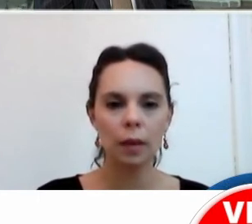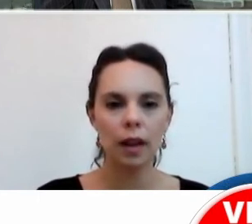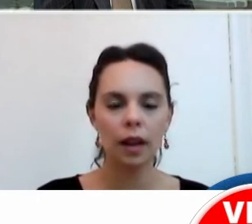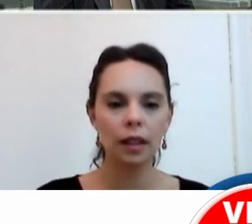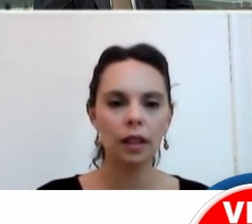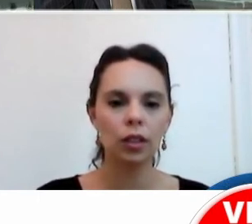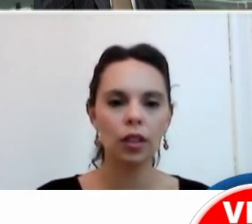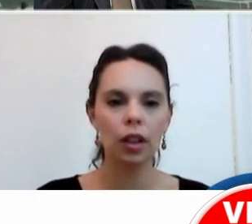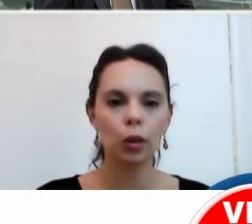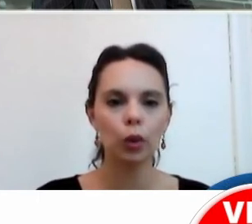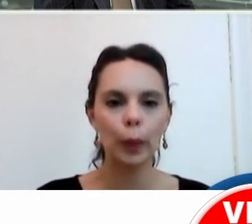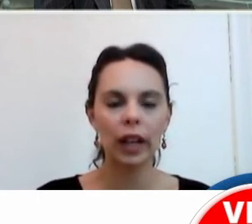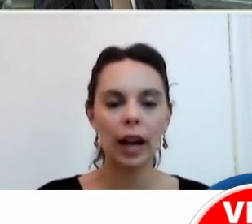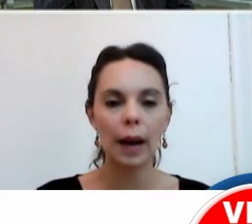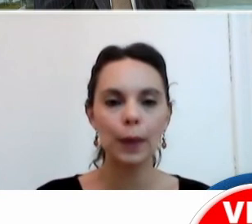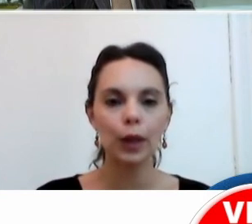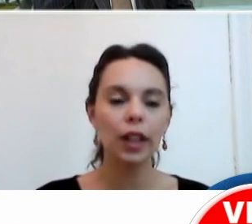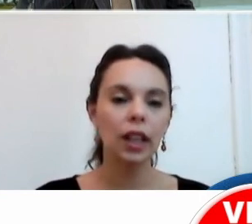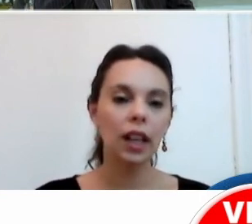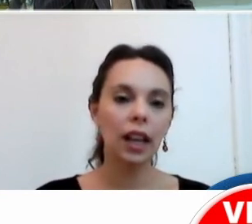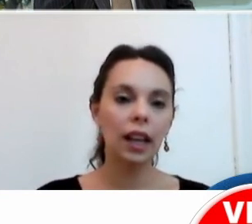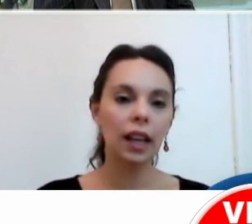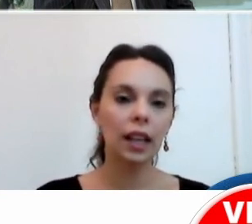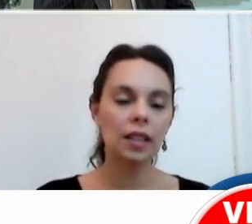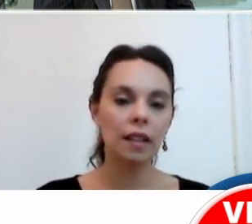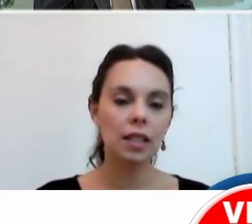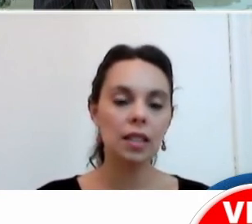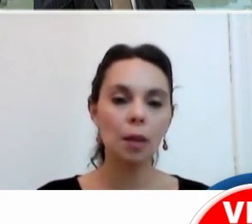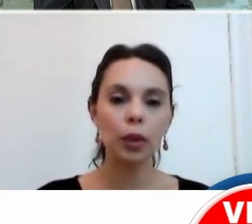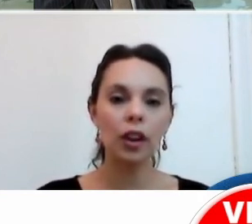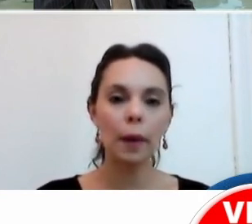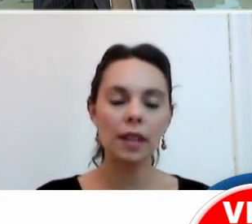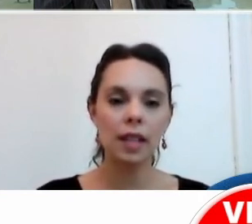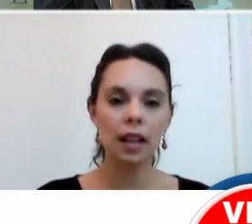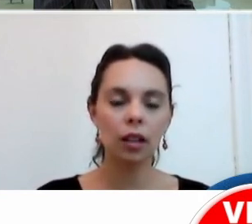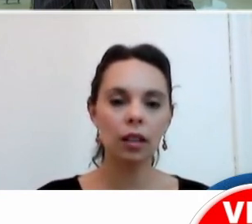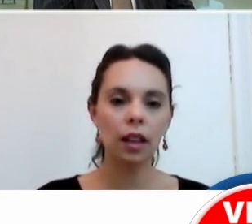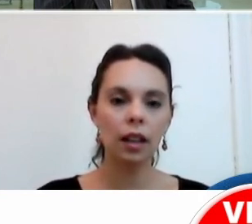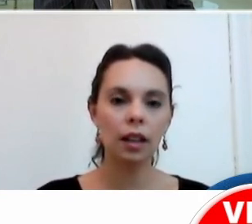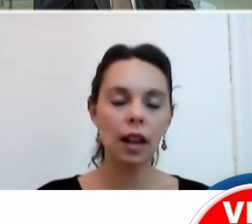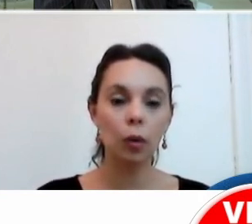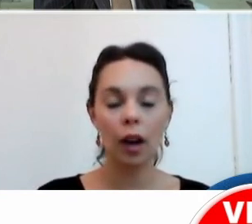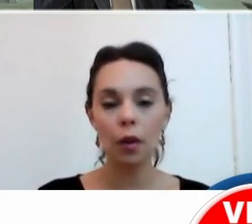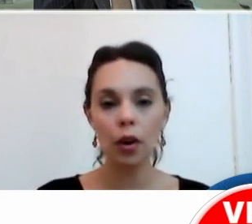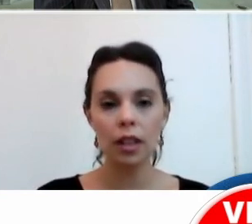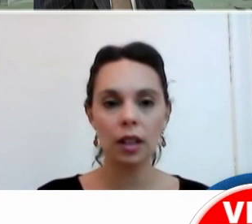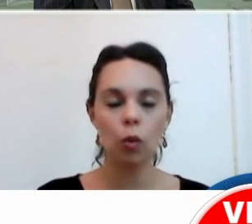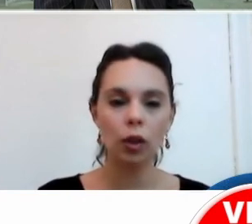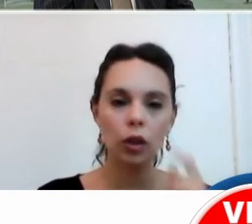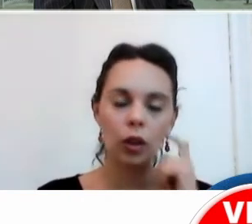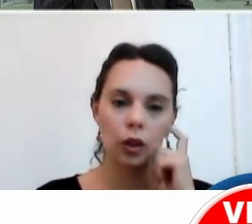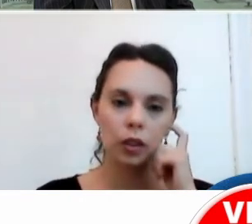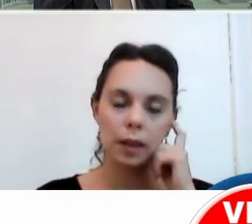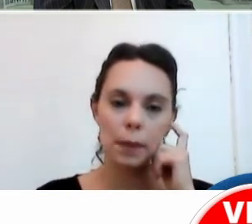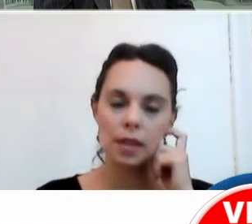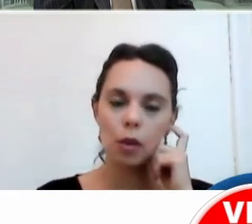sobre ese tema dentro de Juntos por el Cambio. Quería saber si ya pudieron avanzar en el borrador y